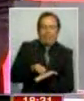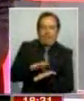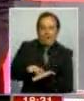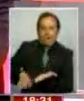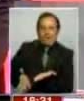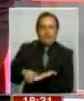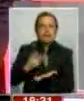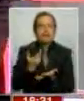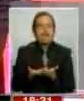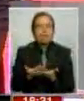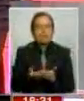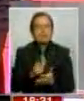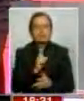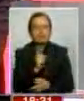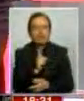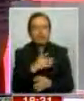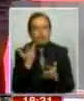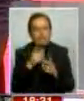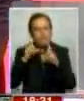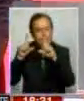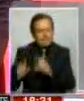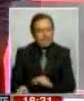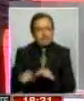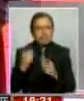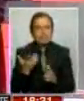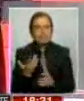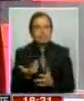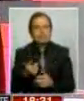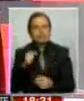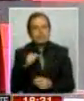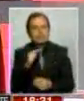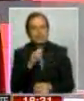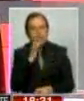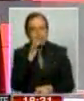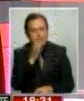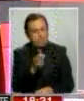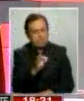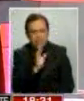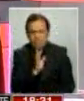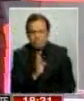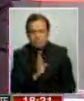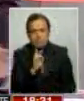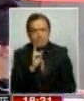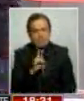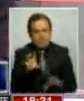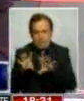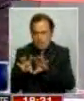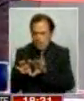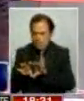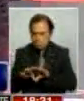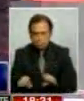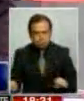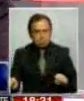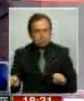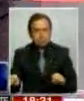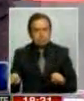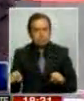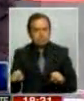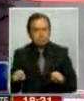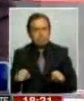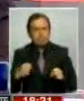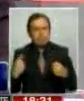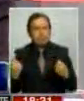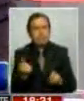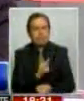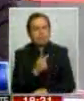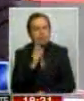para efectivamente avanzar en el tema, digamos, de reducir la evasión y la ilusión. Y yo te quiero decir una cosa, hay bastante consenso, bastante consenso, digamos,